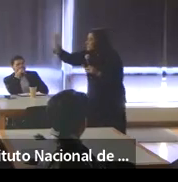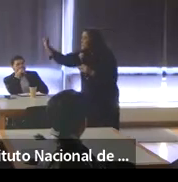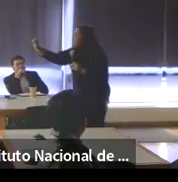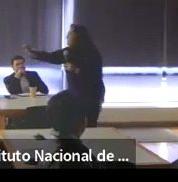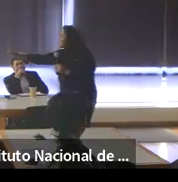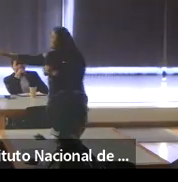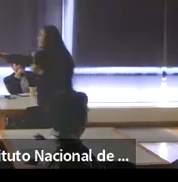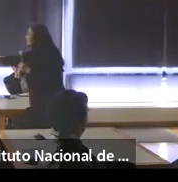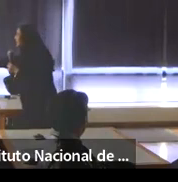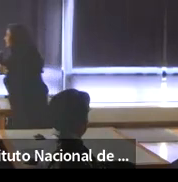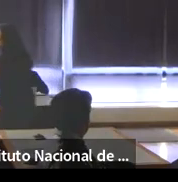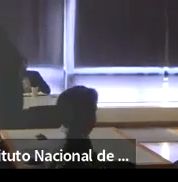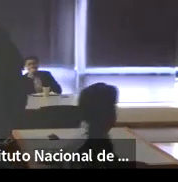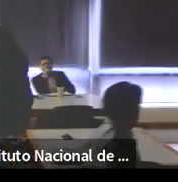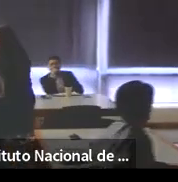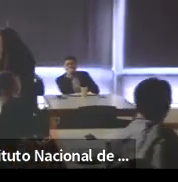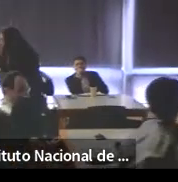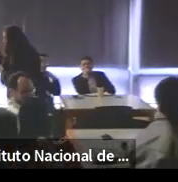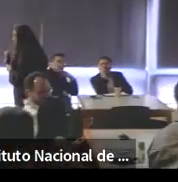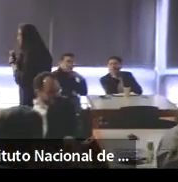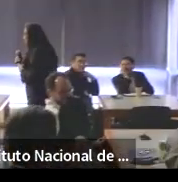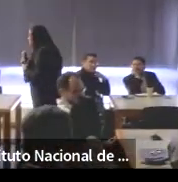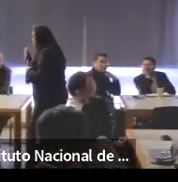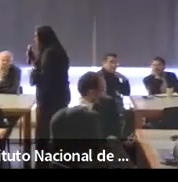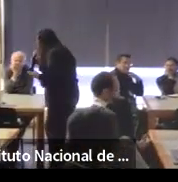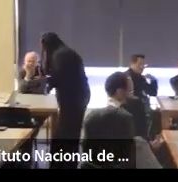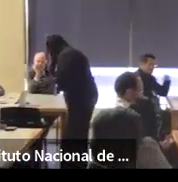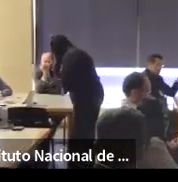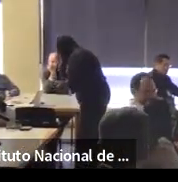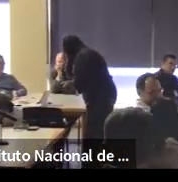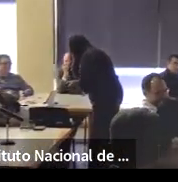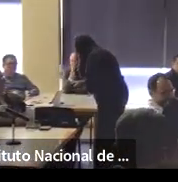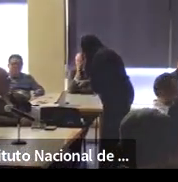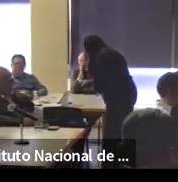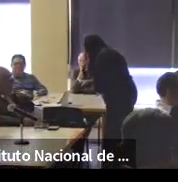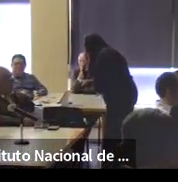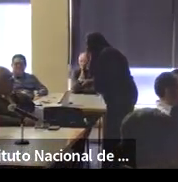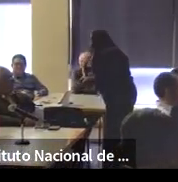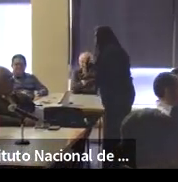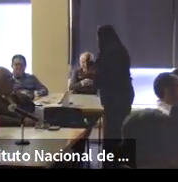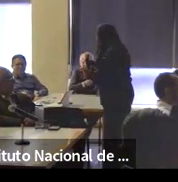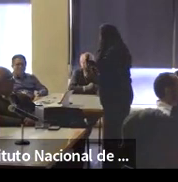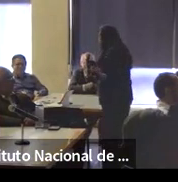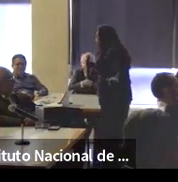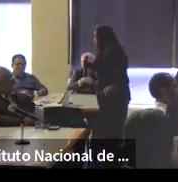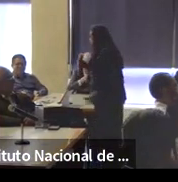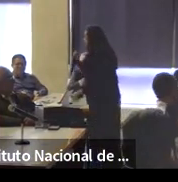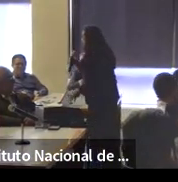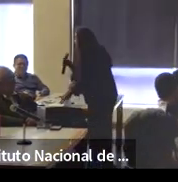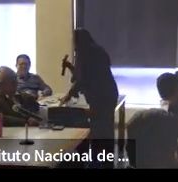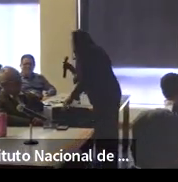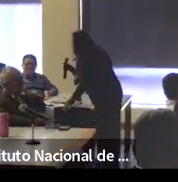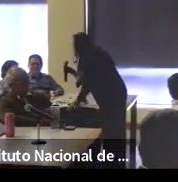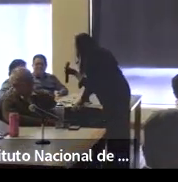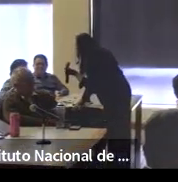Qué es lo primero que viene a su mente cuando le habla el jefe en estas condiciones no está aquí su jefe O sí Ay pero haga de cuenta